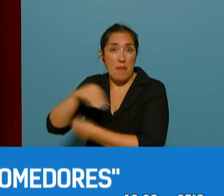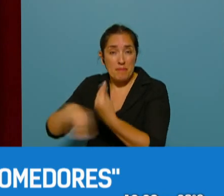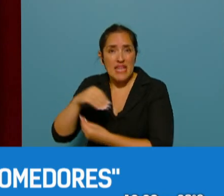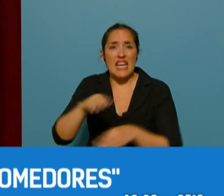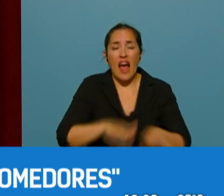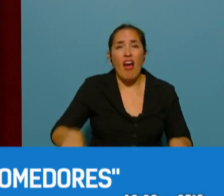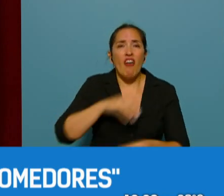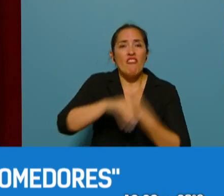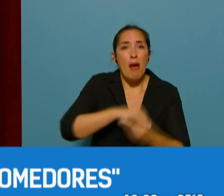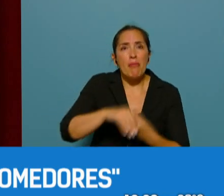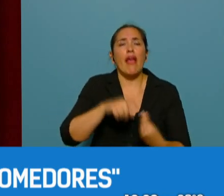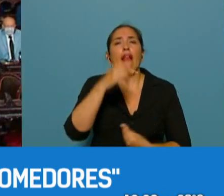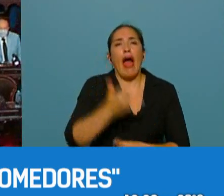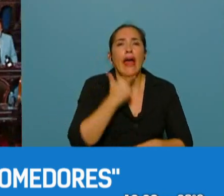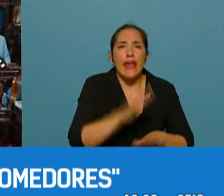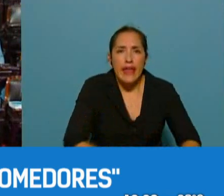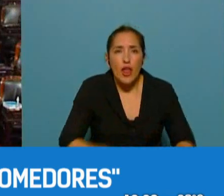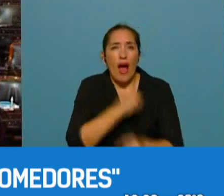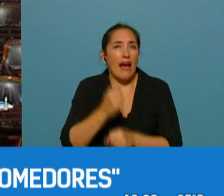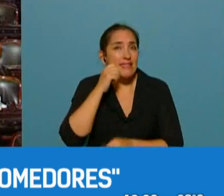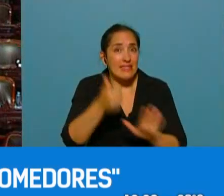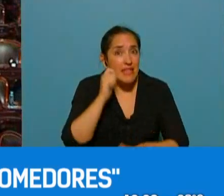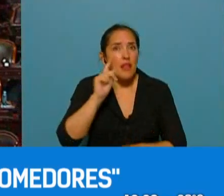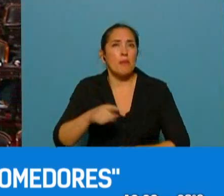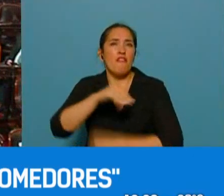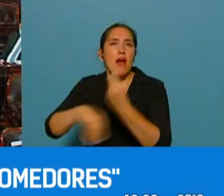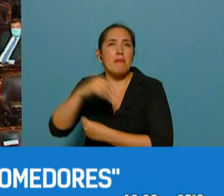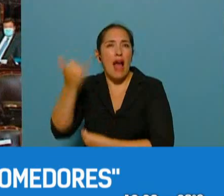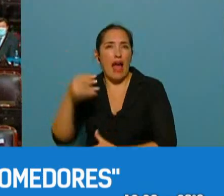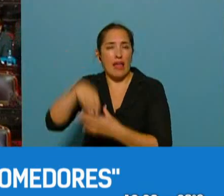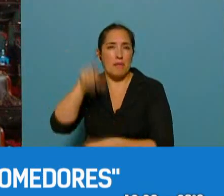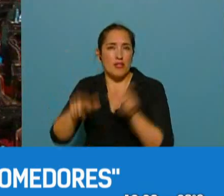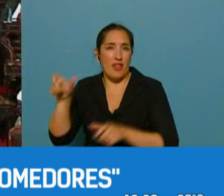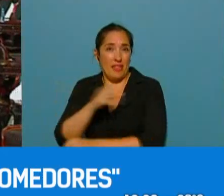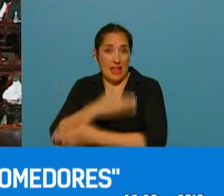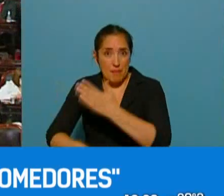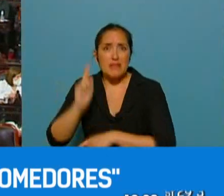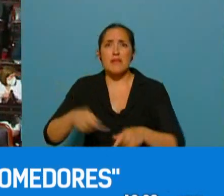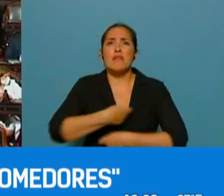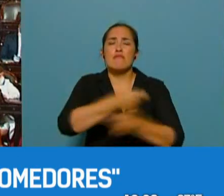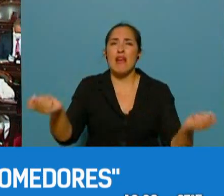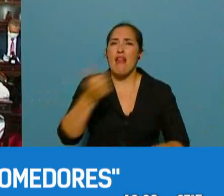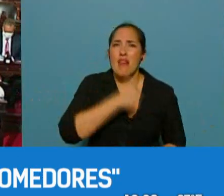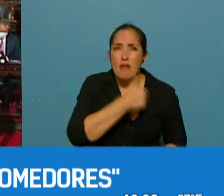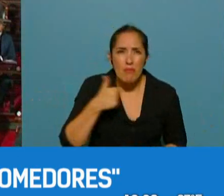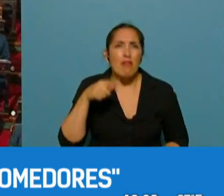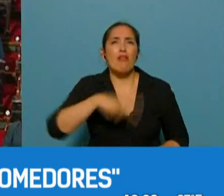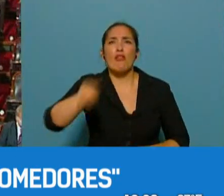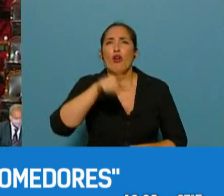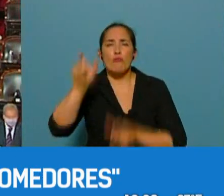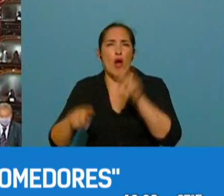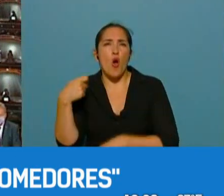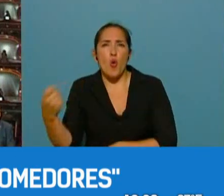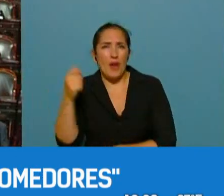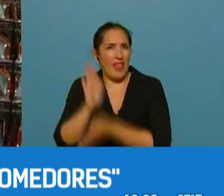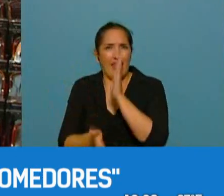6 años o con discapacidad. Además, concretamos la entrega de medicamentos gratuitos a las y los